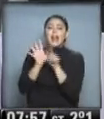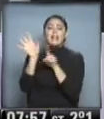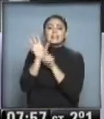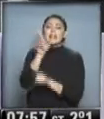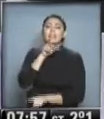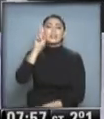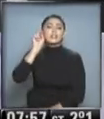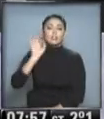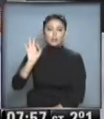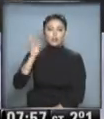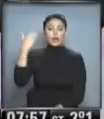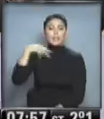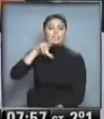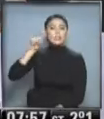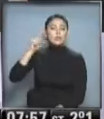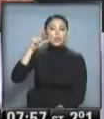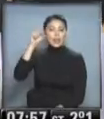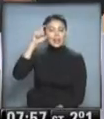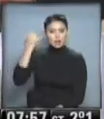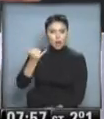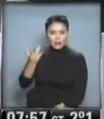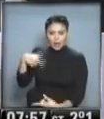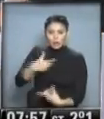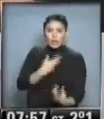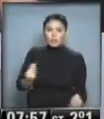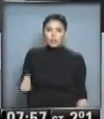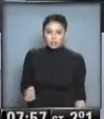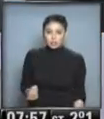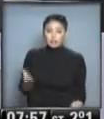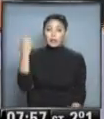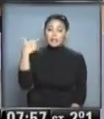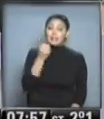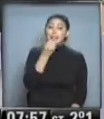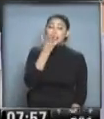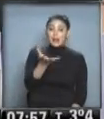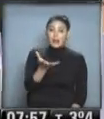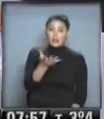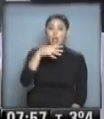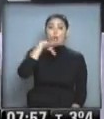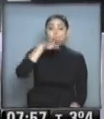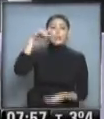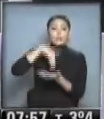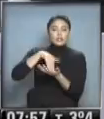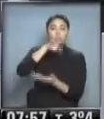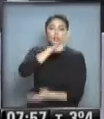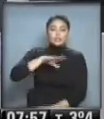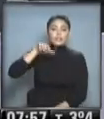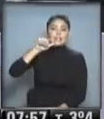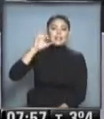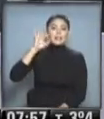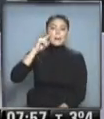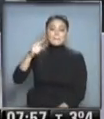en existencia al 31 de enero último momento en el que se había declarado la existencia de 4 millones 460 mil